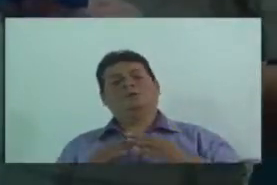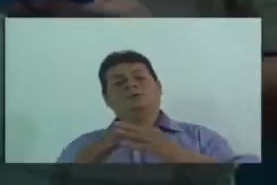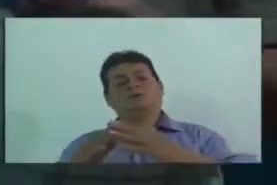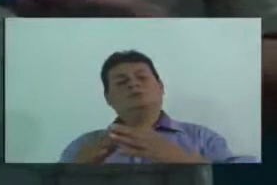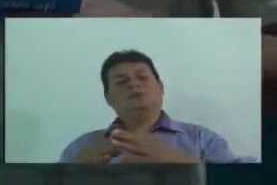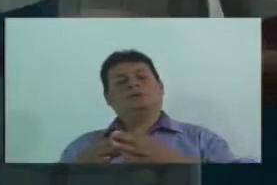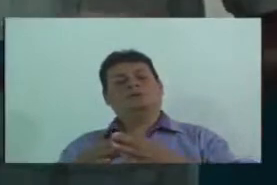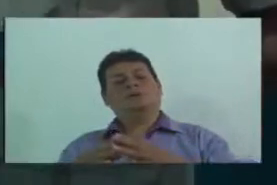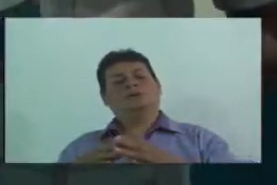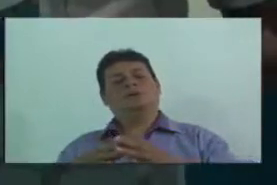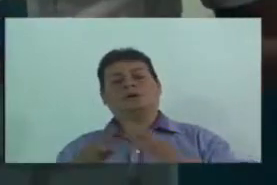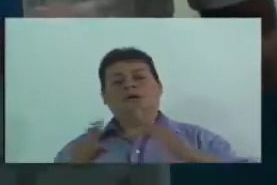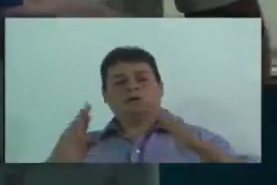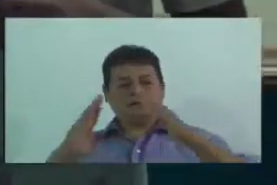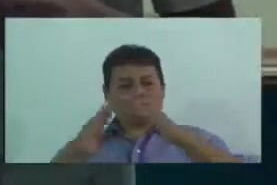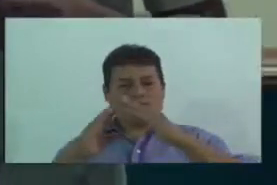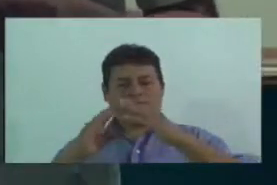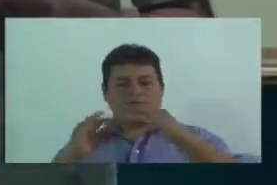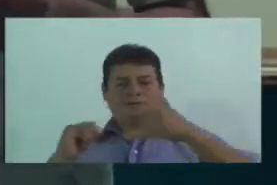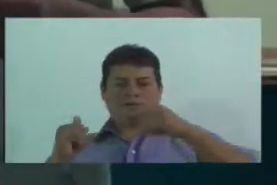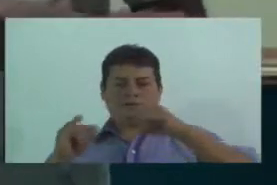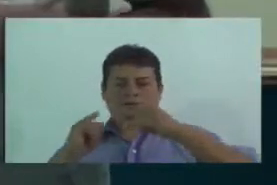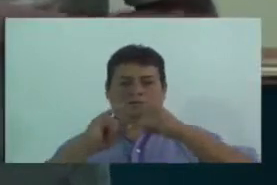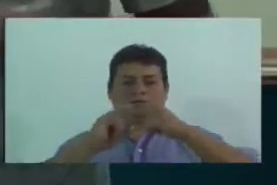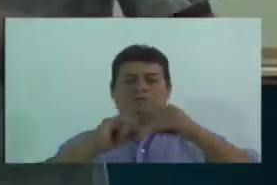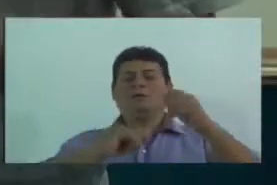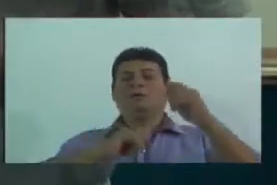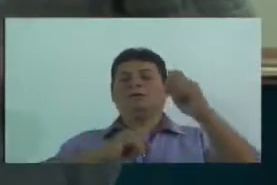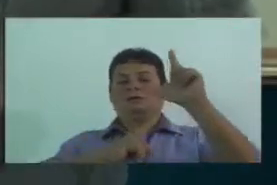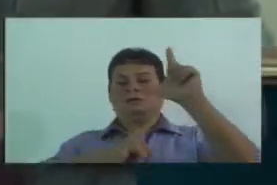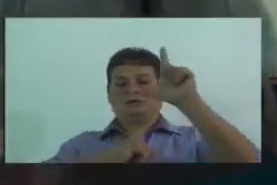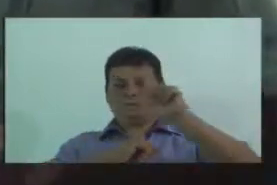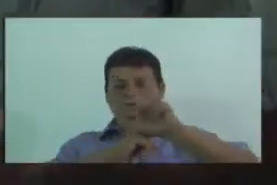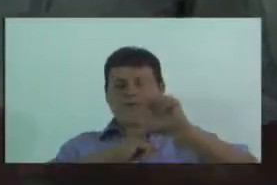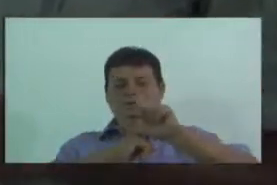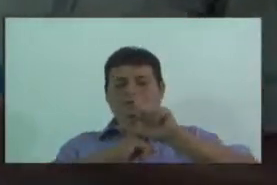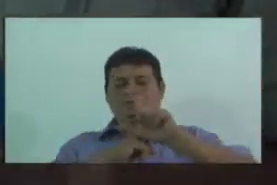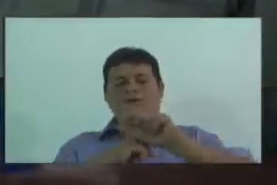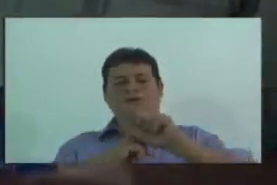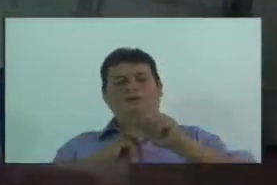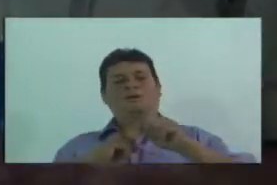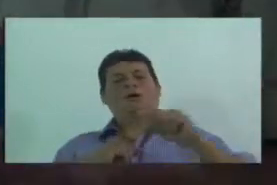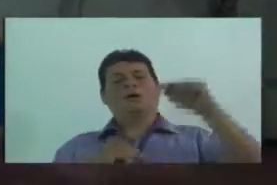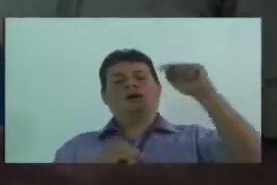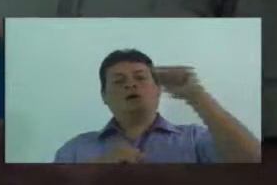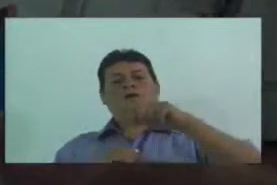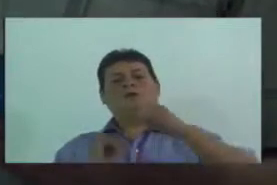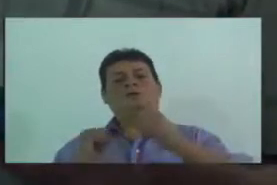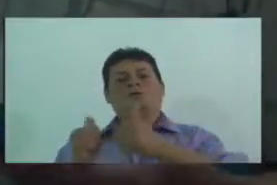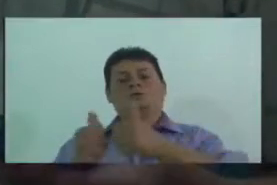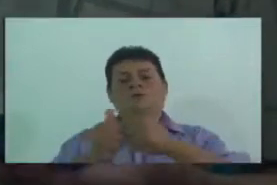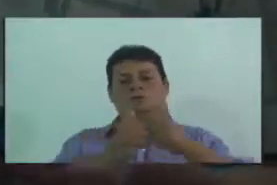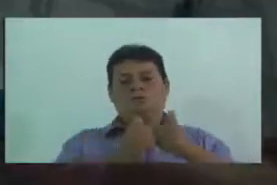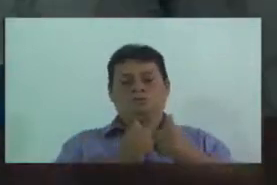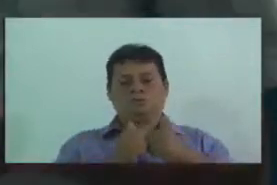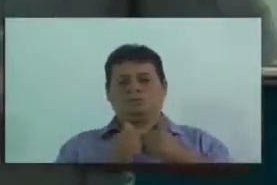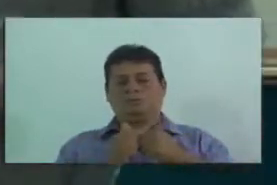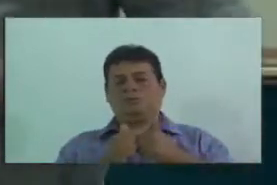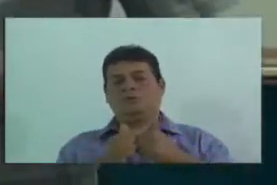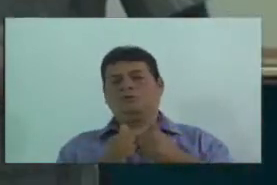veí, oigo ja, taba, guarambare. Maba andipa oigo, oigo y pejengo y cuerandi. Ja,